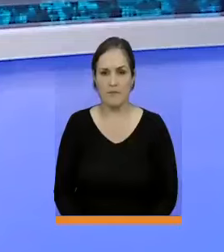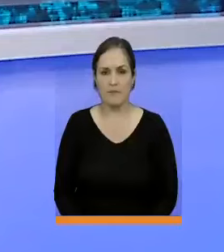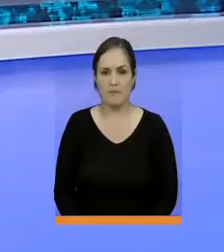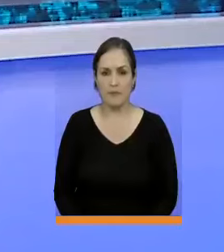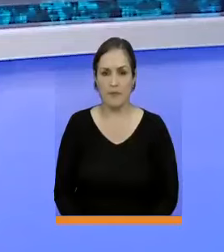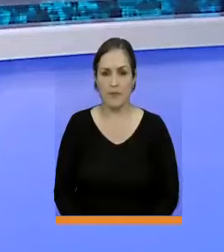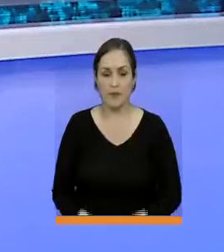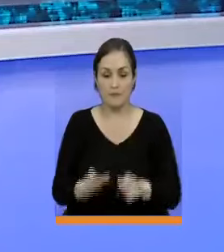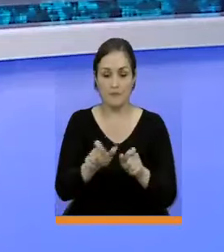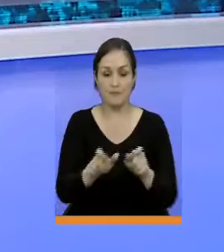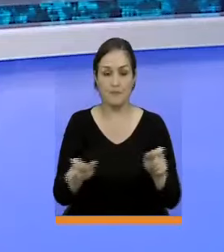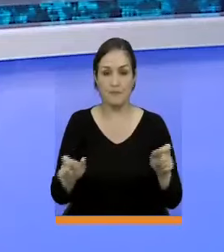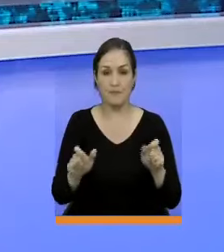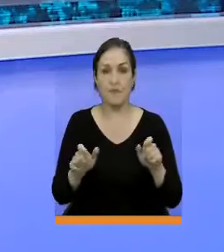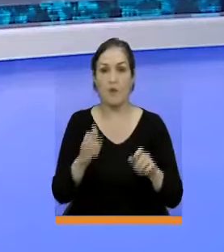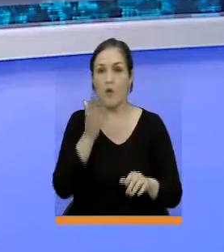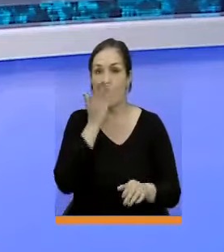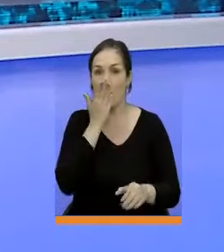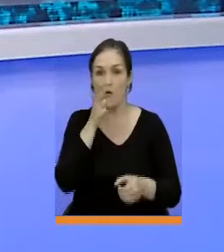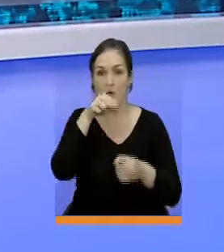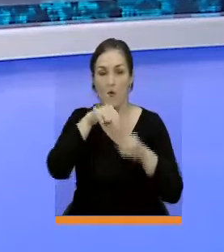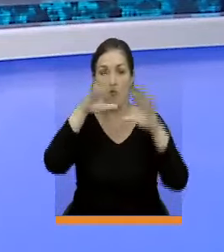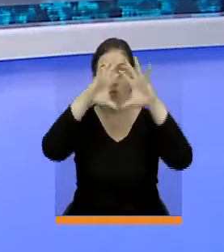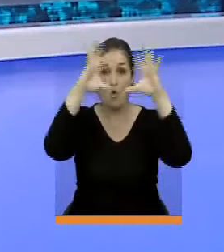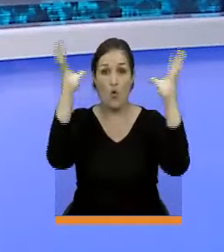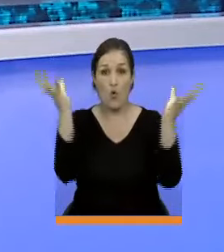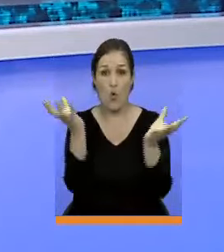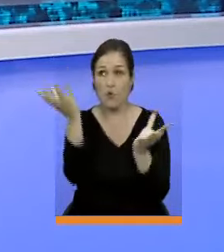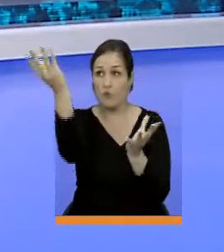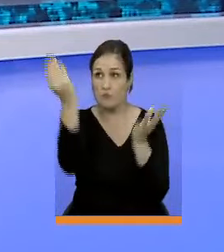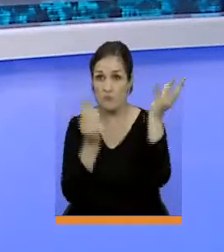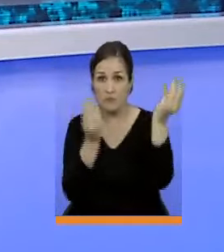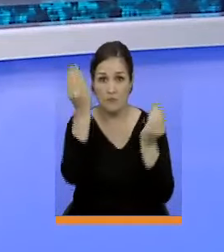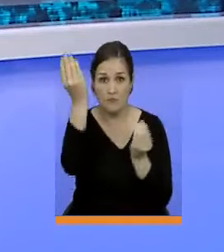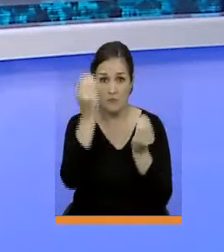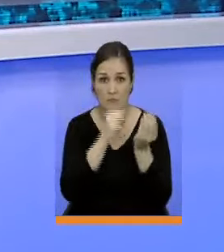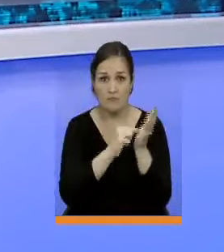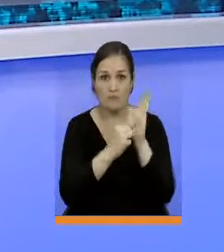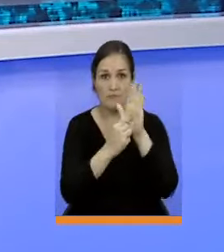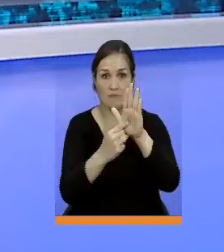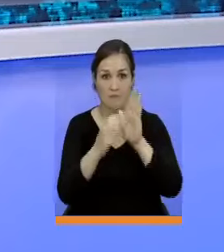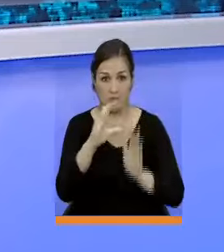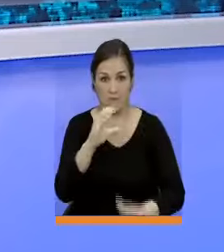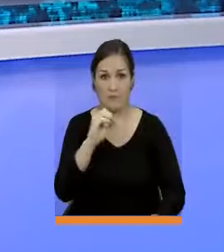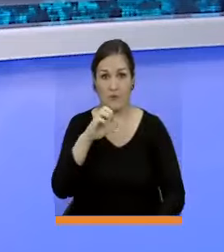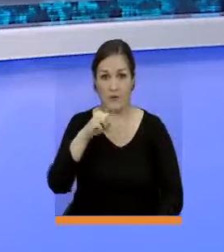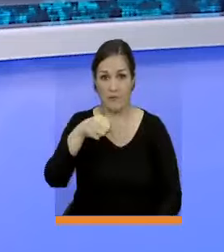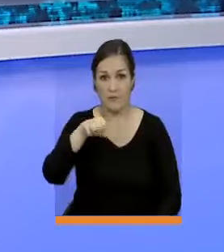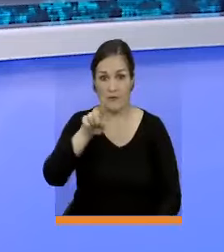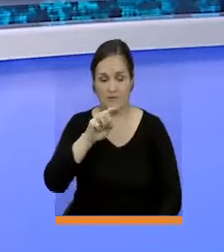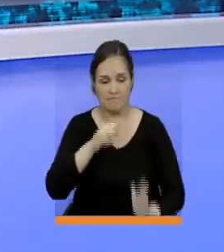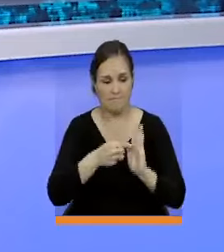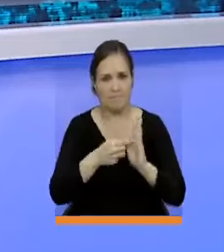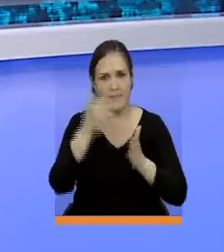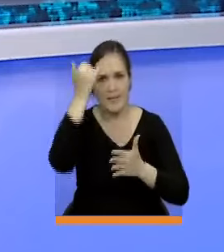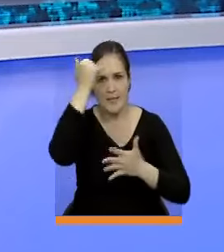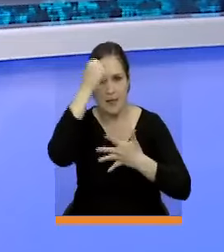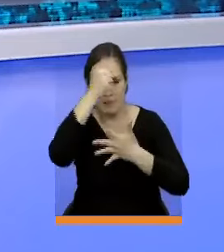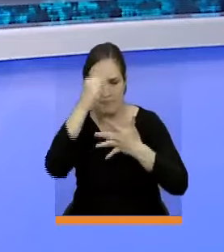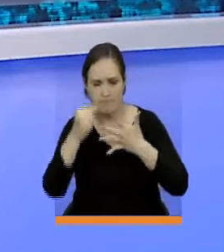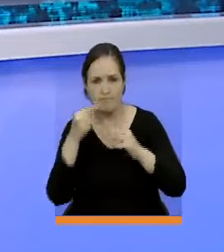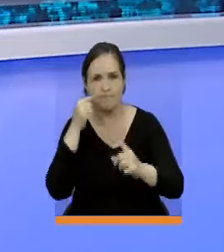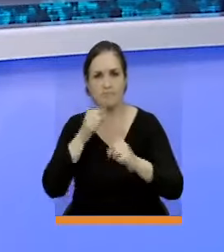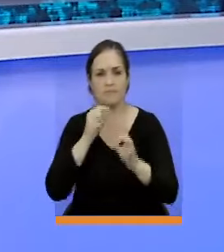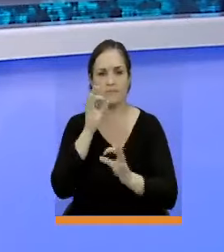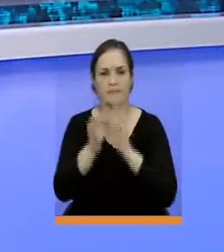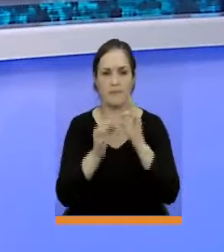Los pueblos indígenas del mundo están presentes en la COP16, presentando iniciativas para el cuidado de la naturaleza.